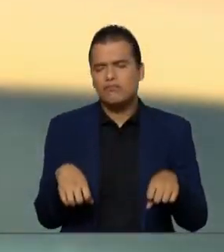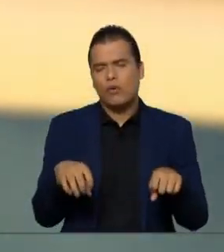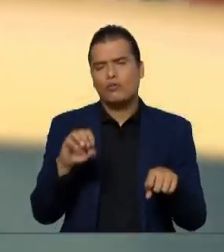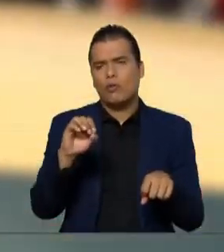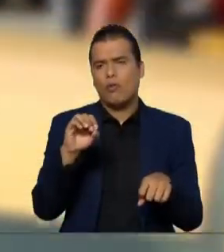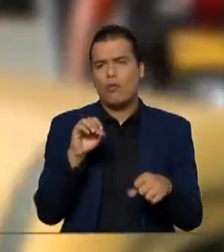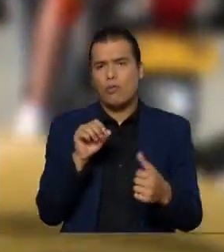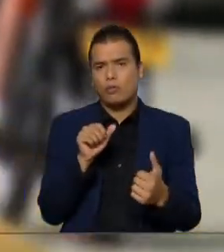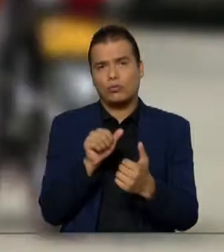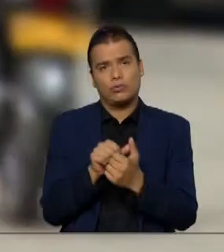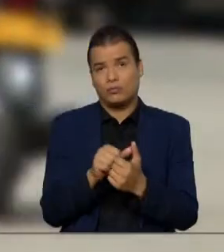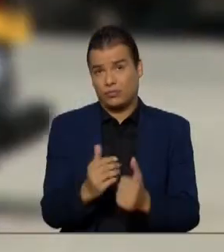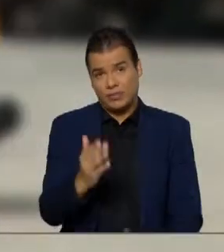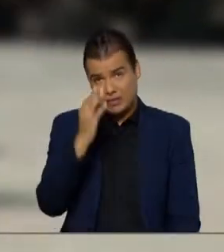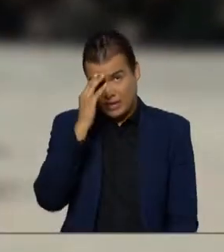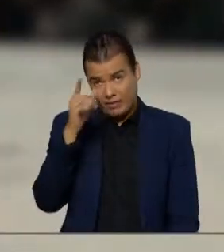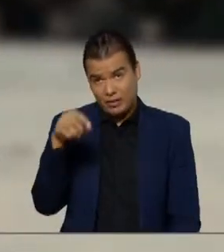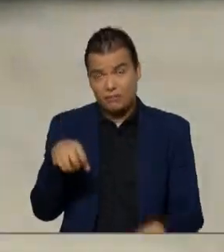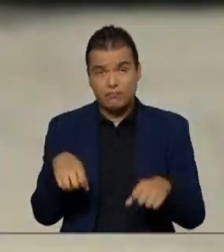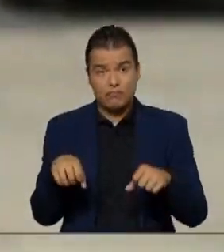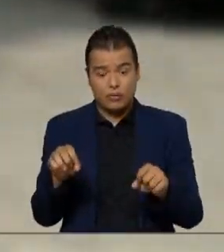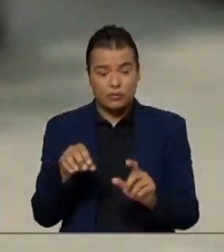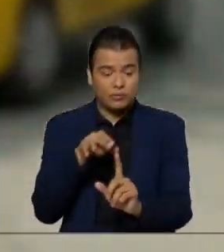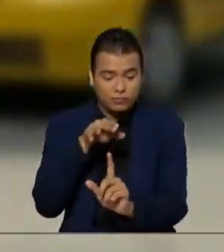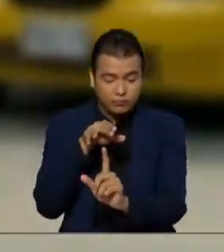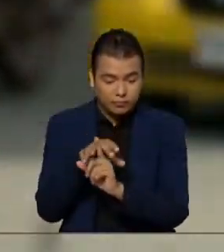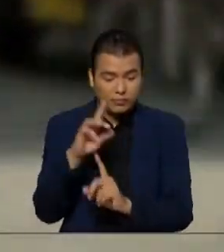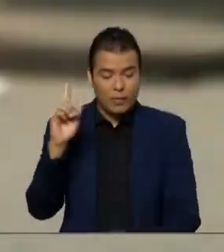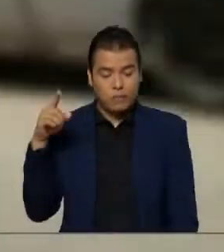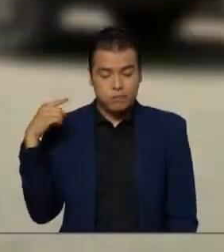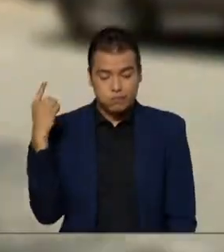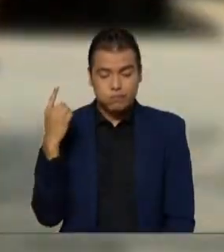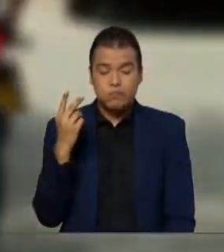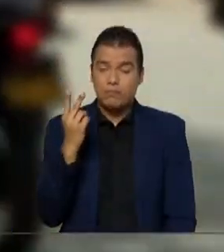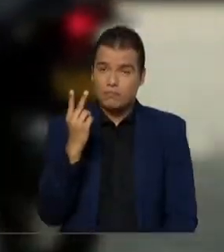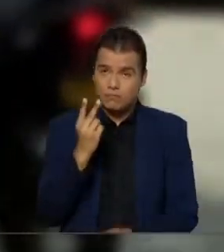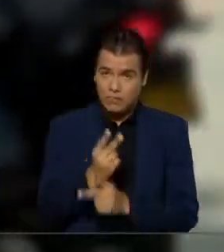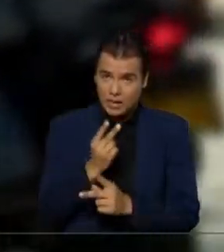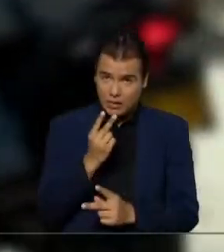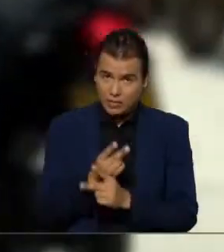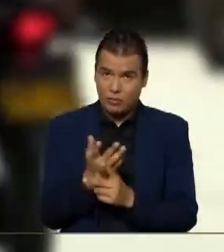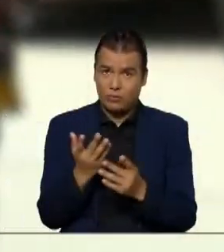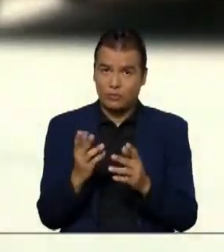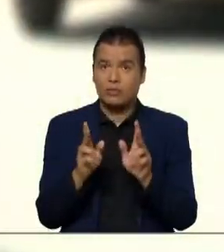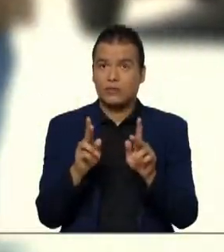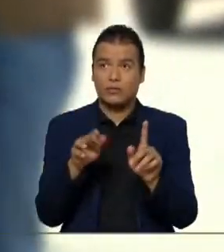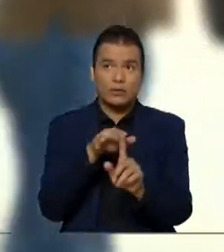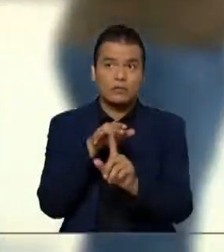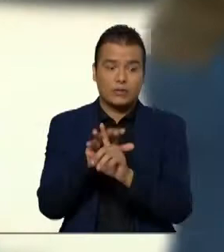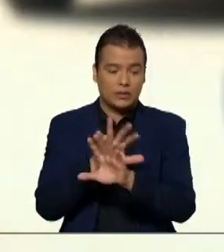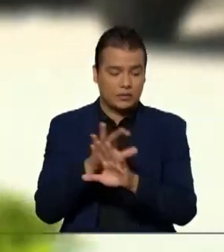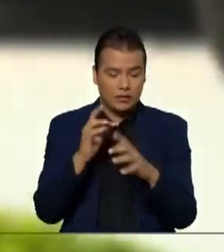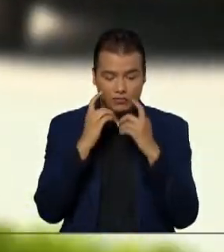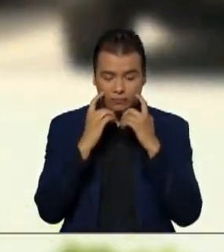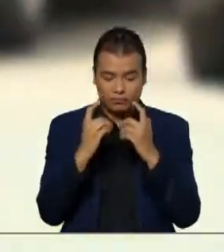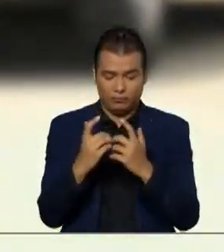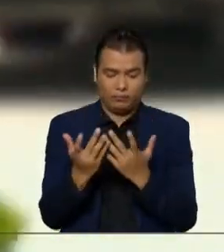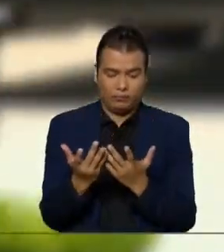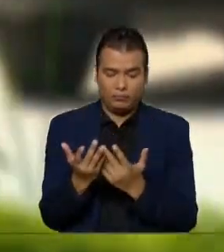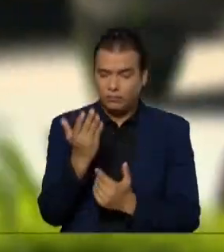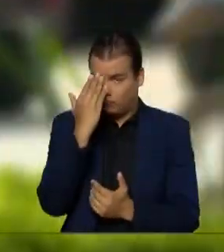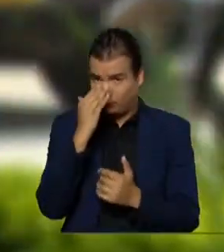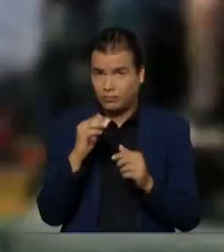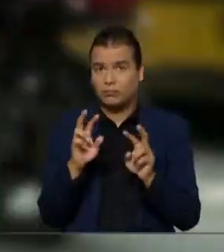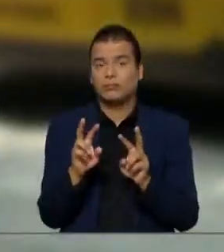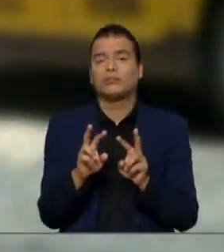han vuelto un arma delictiva y un arma que está asesinando gente en Cali. Desde el tema no solamente de la seguridad,